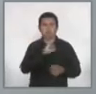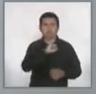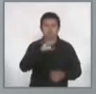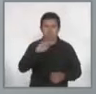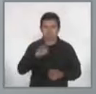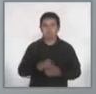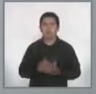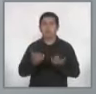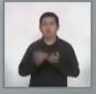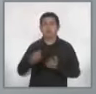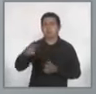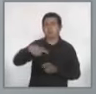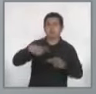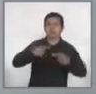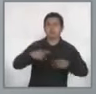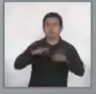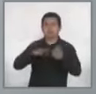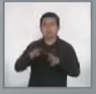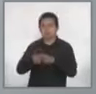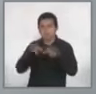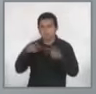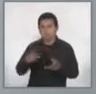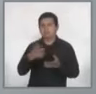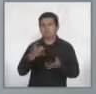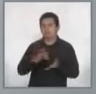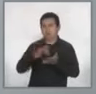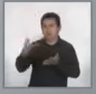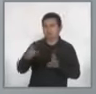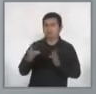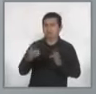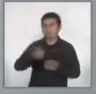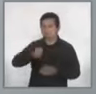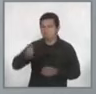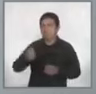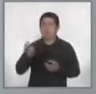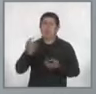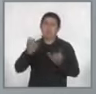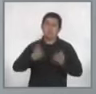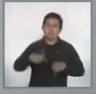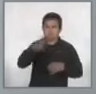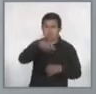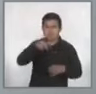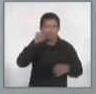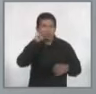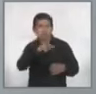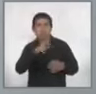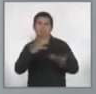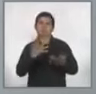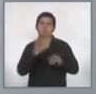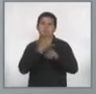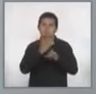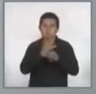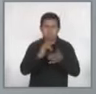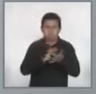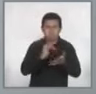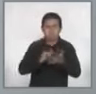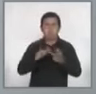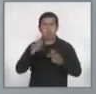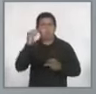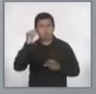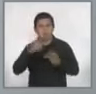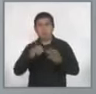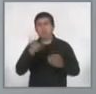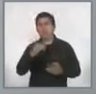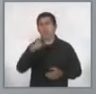también a los medios de comunicación que ya se hermanan con nosotros y a usted que nos acompaña en plataformas digitales, en frecuencias radiofónicas y en